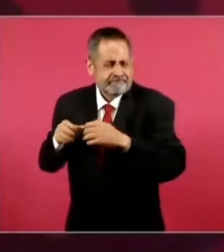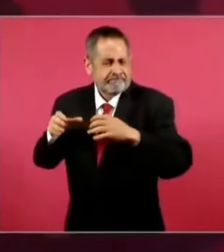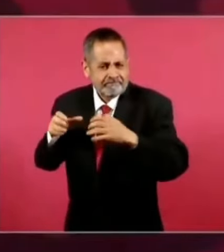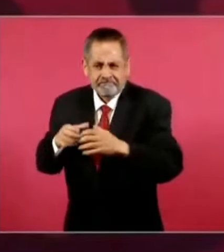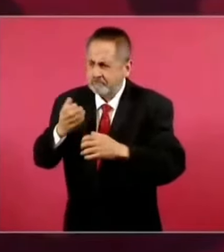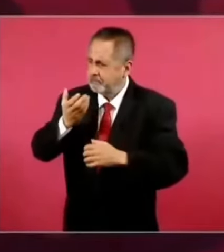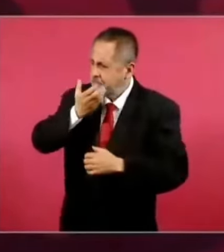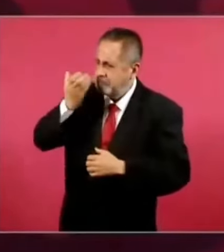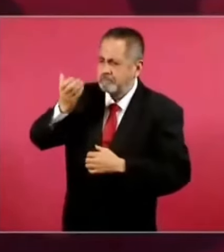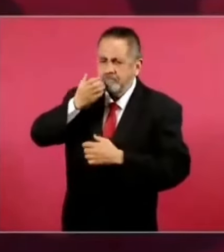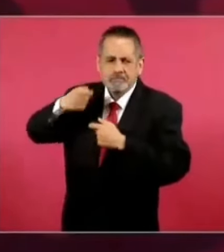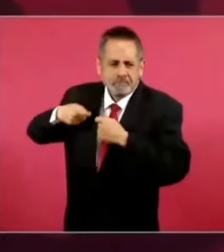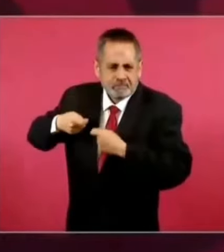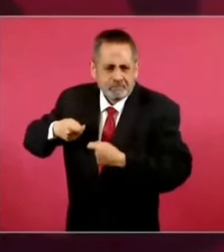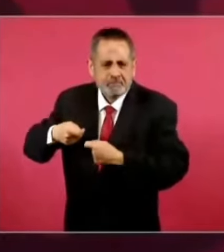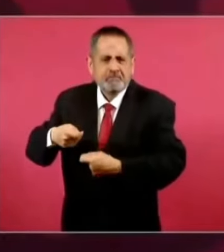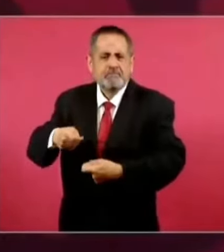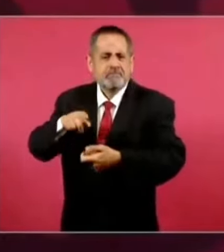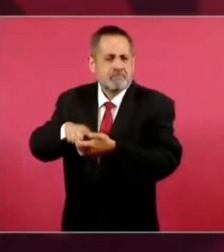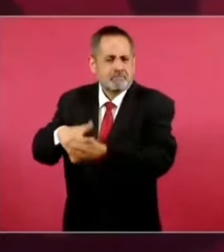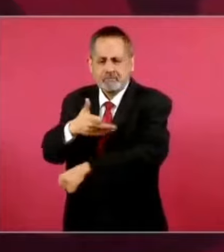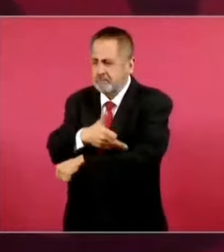nuestras costumbres, nuestras tradiciones.